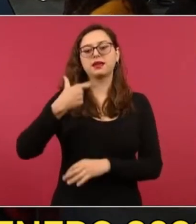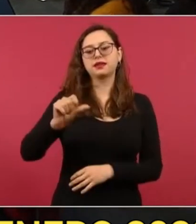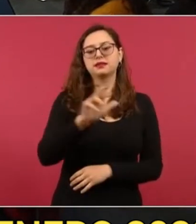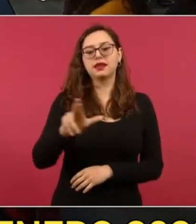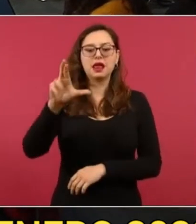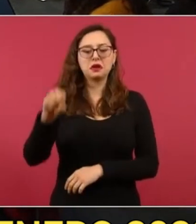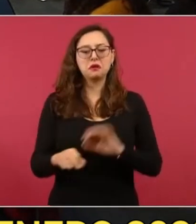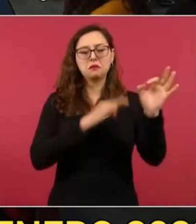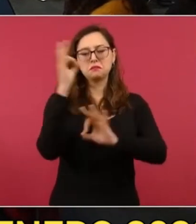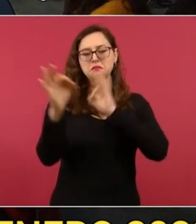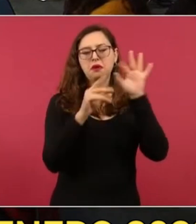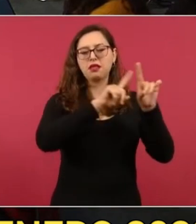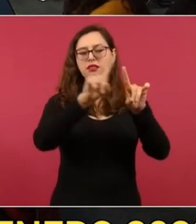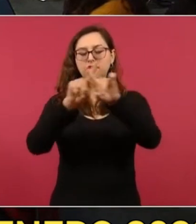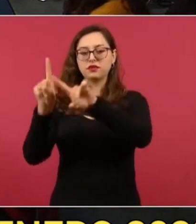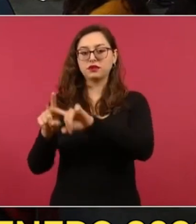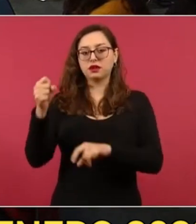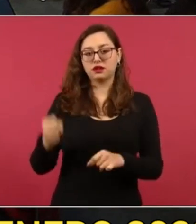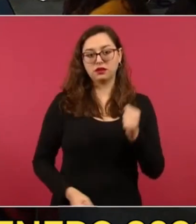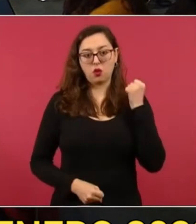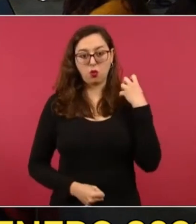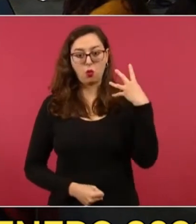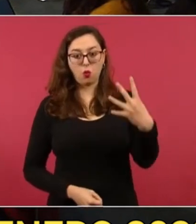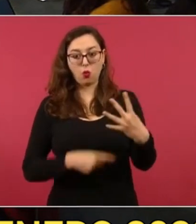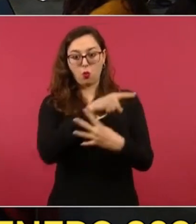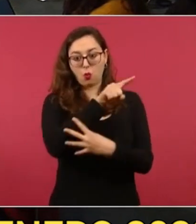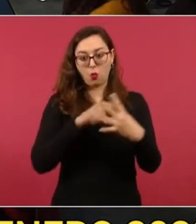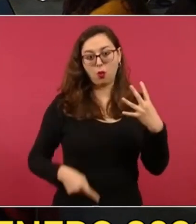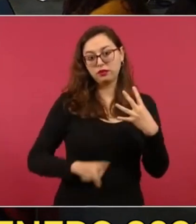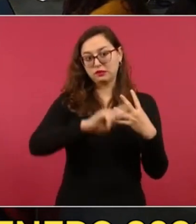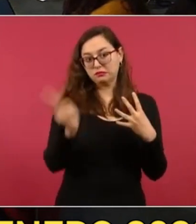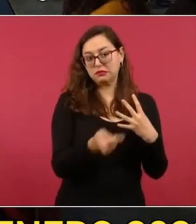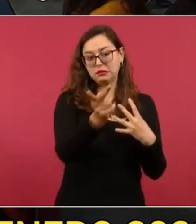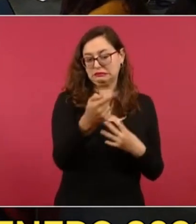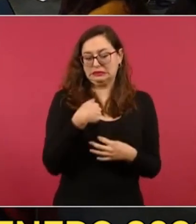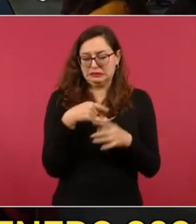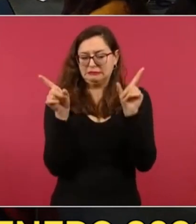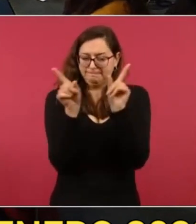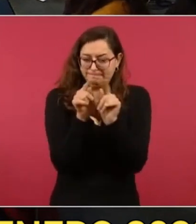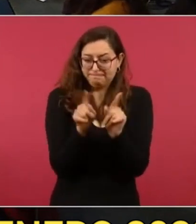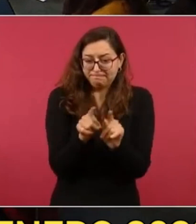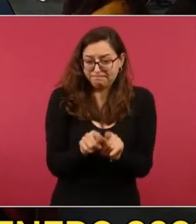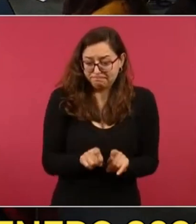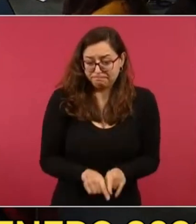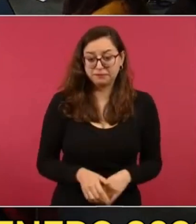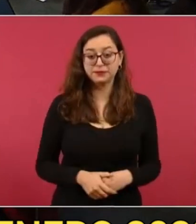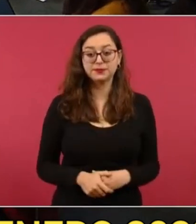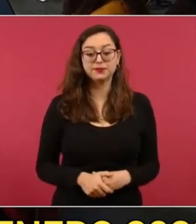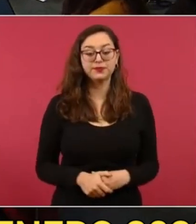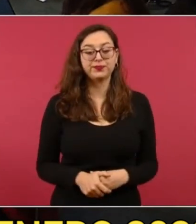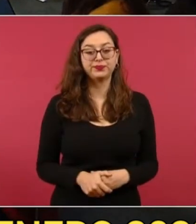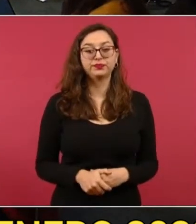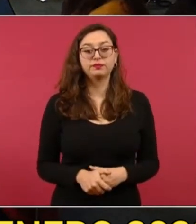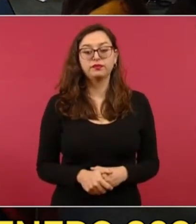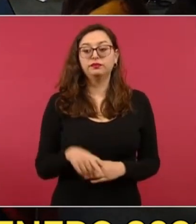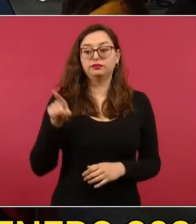sur. Tengo 4 preguntas, trataré de ser muy breve. Aparentemente la administración de la